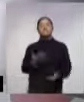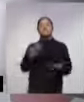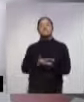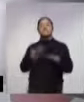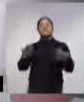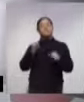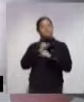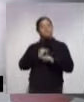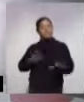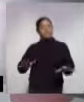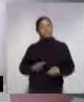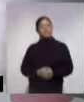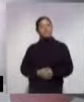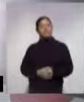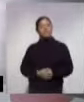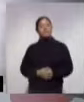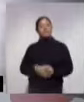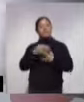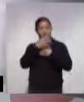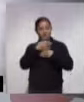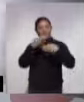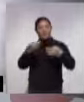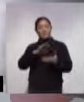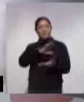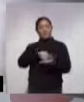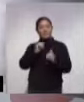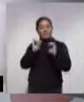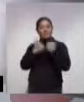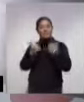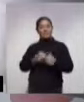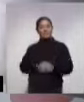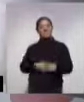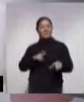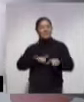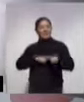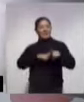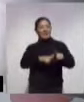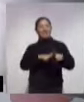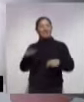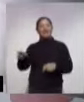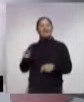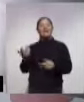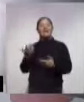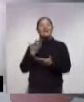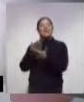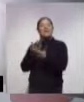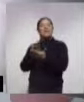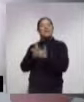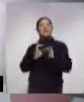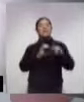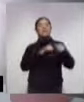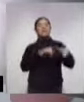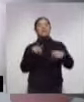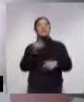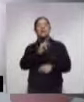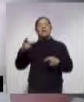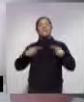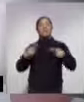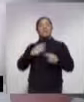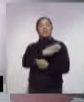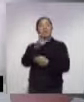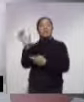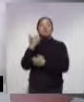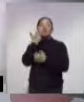más información. Le comento que en Calpulalpan continúa la recepción de solicitudes de productores para acceder